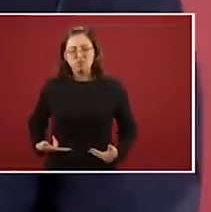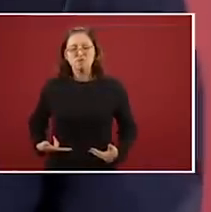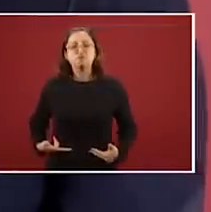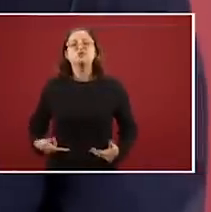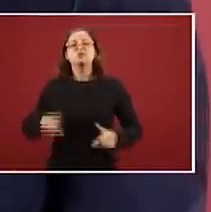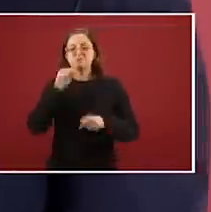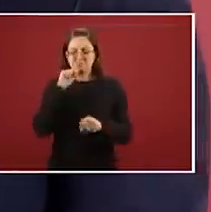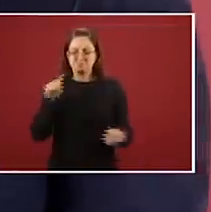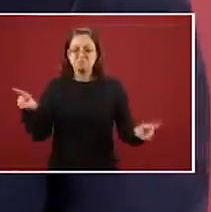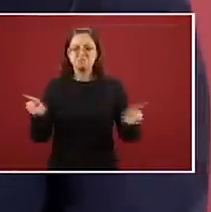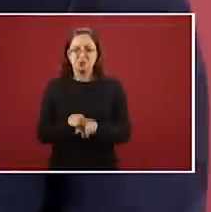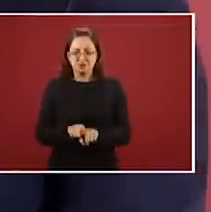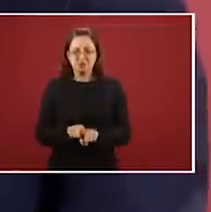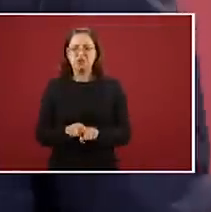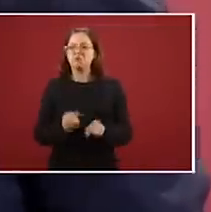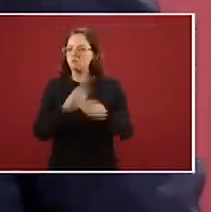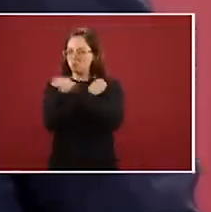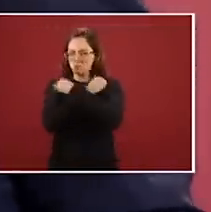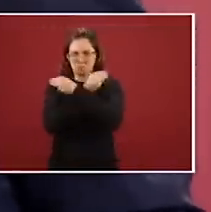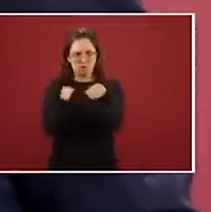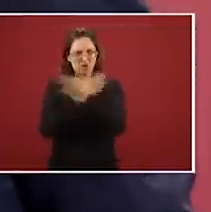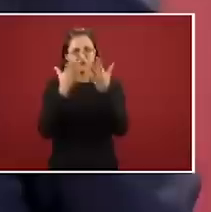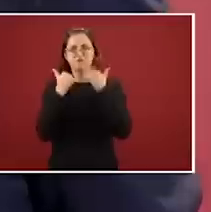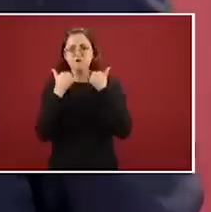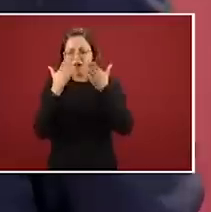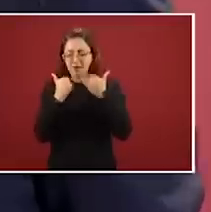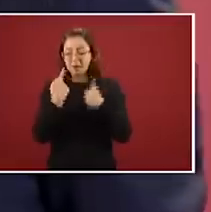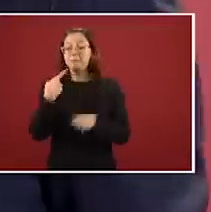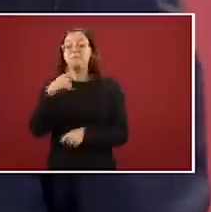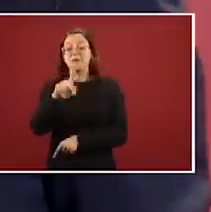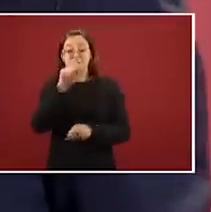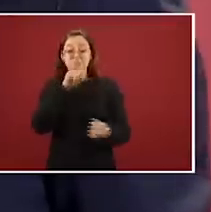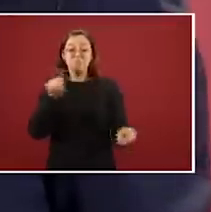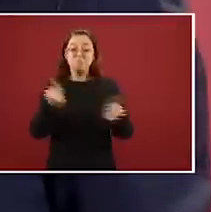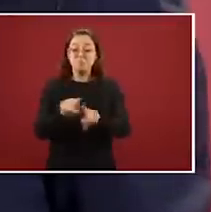de manera inmoral, sino también ilegal.